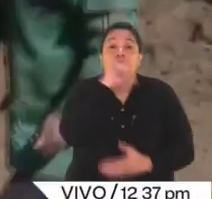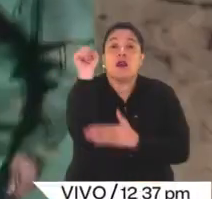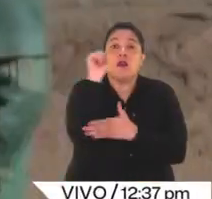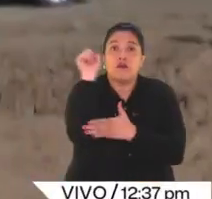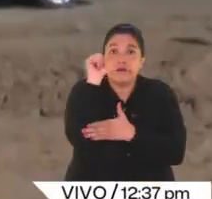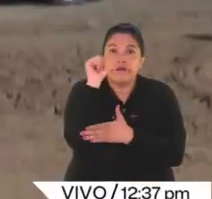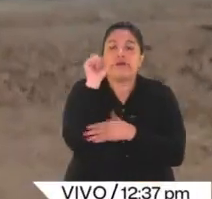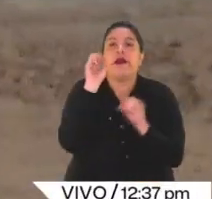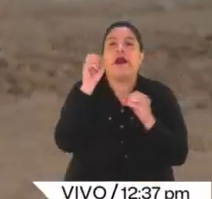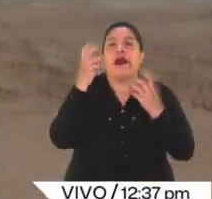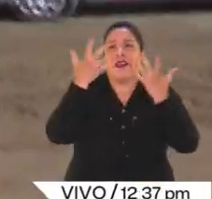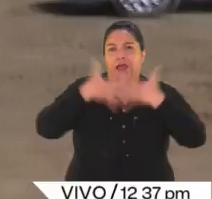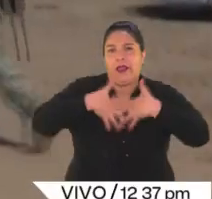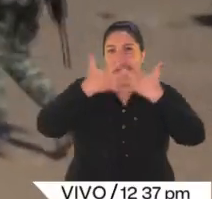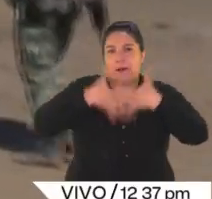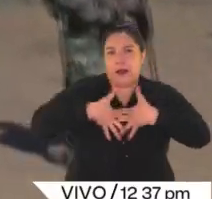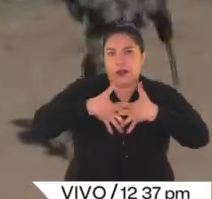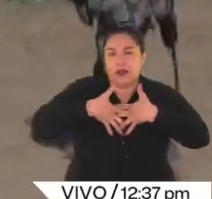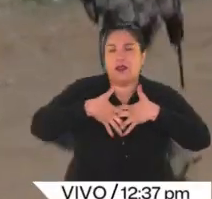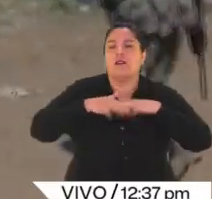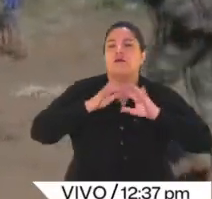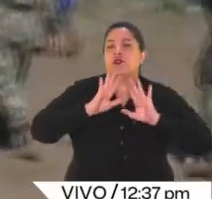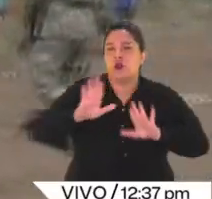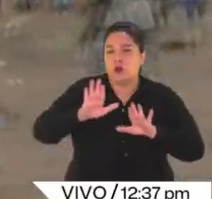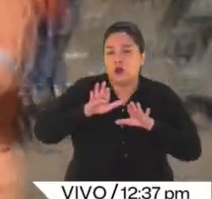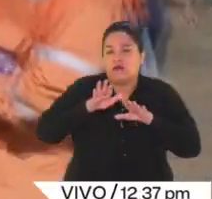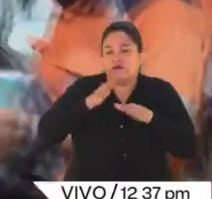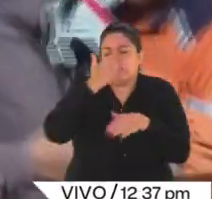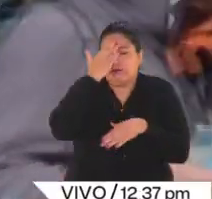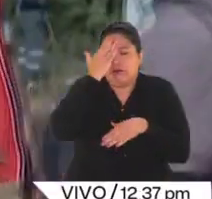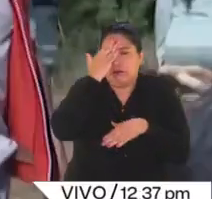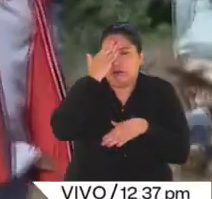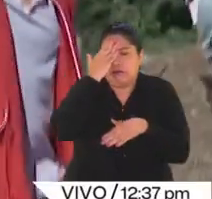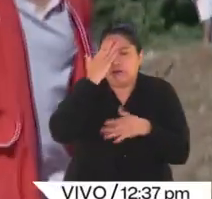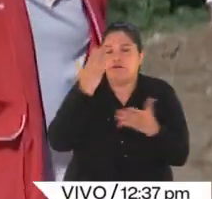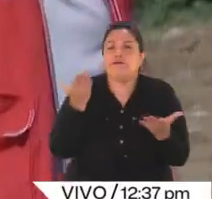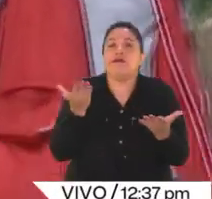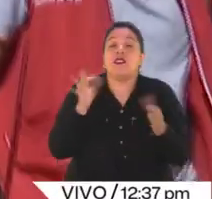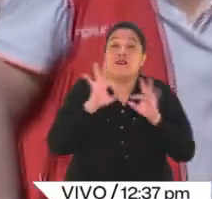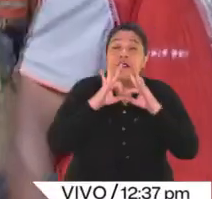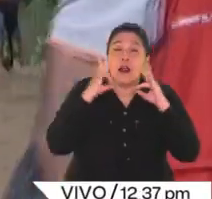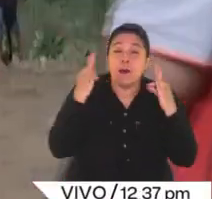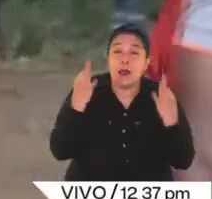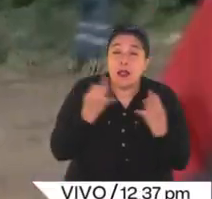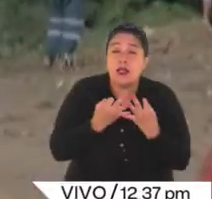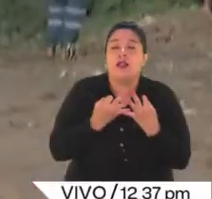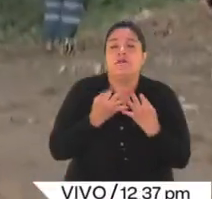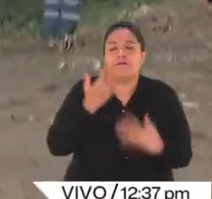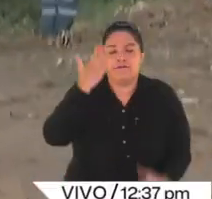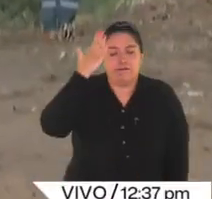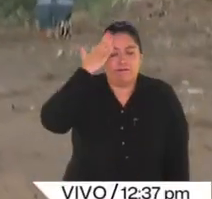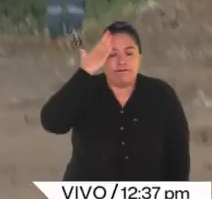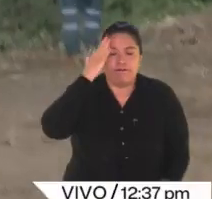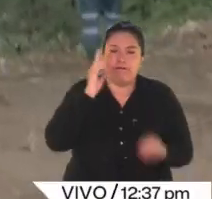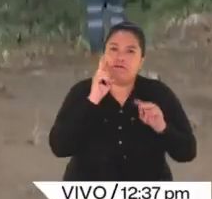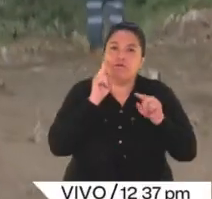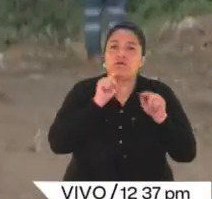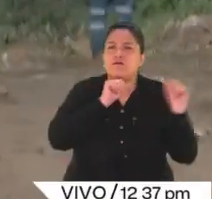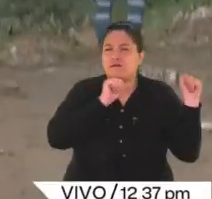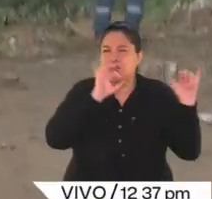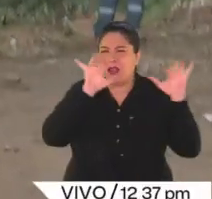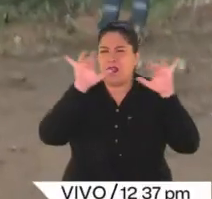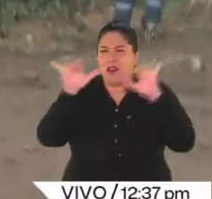empresas transportadoras. La situación en este momento es que muchos familiares están en este momento aquí en la